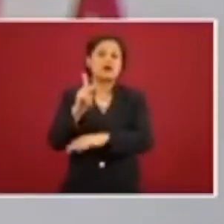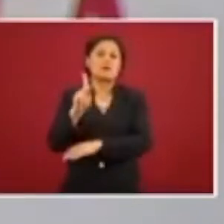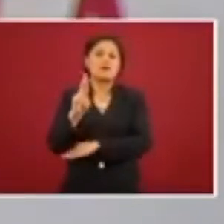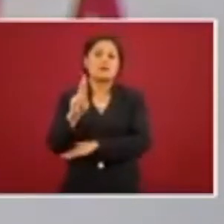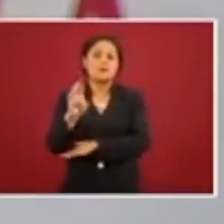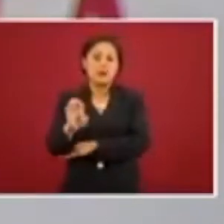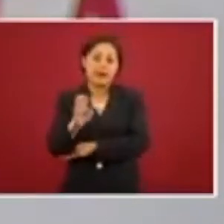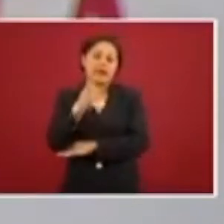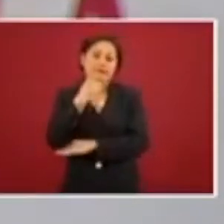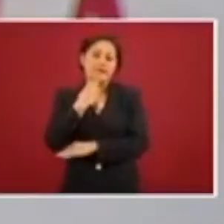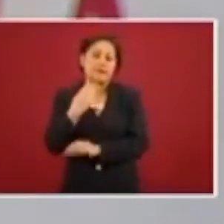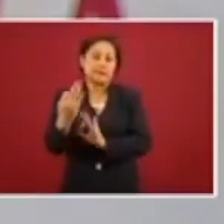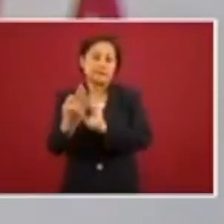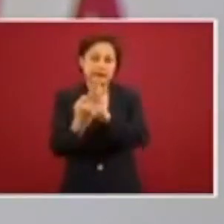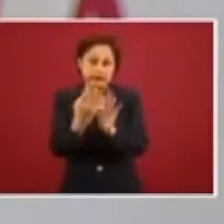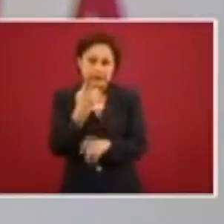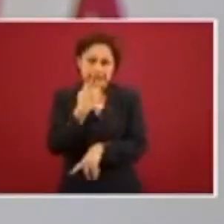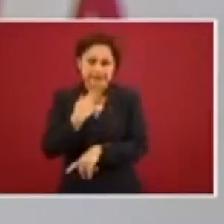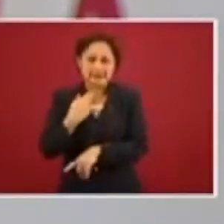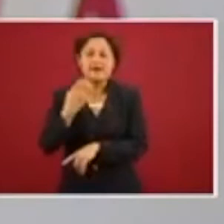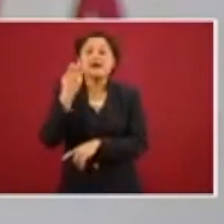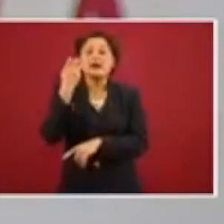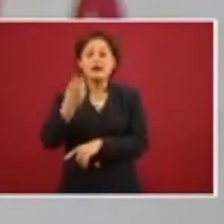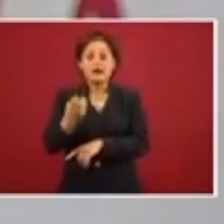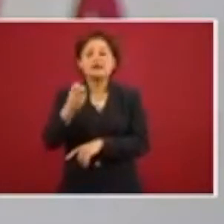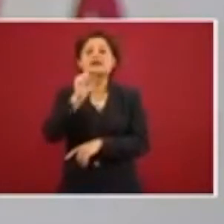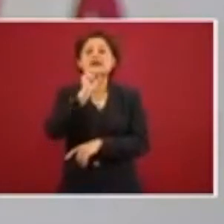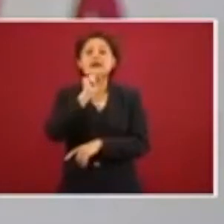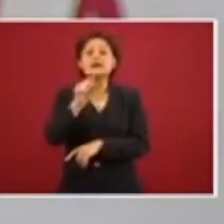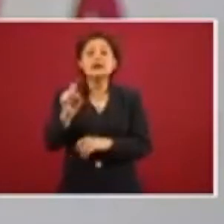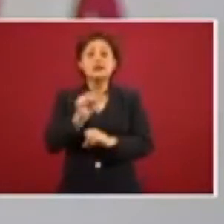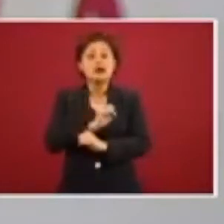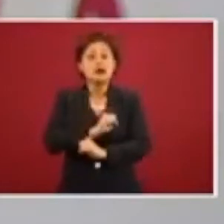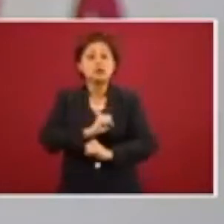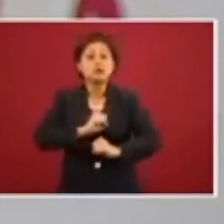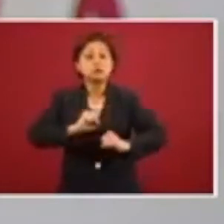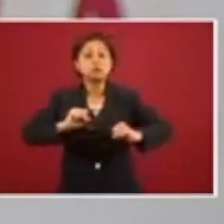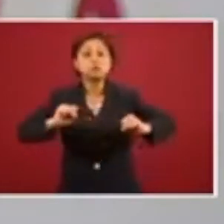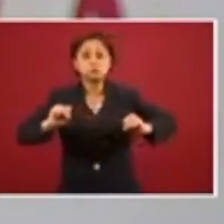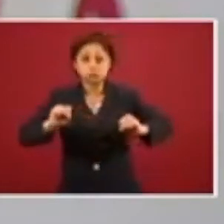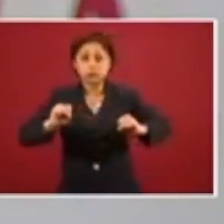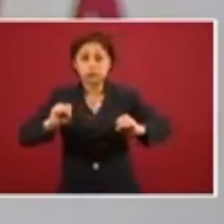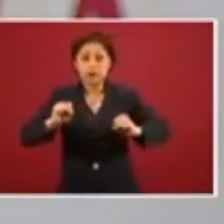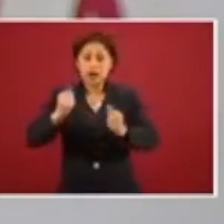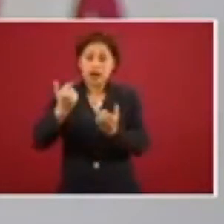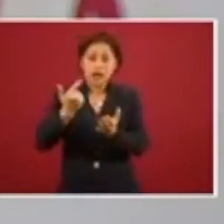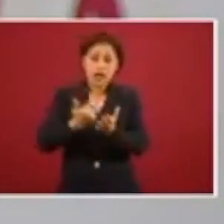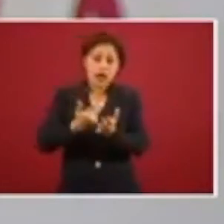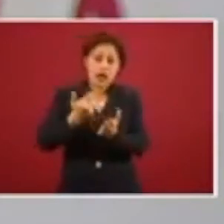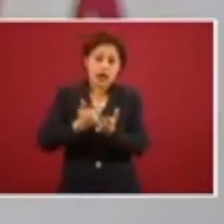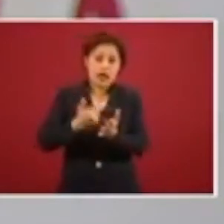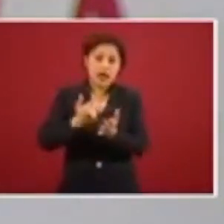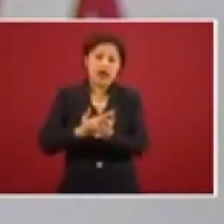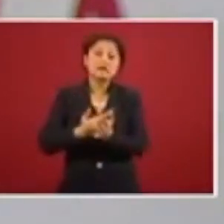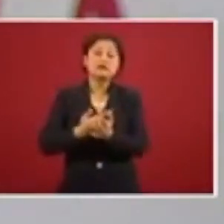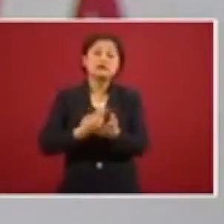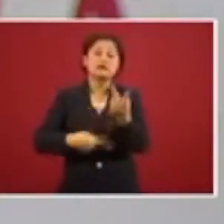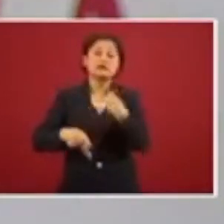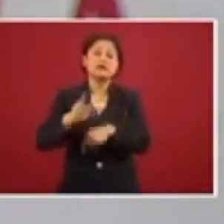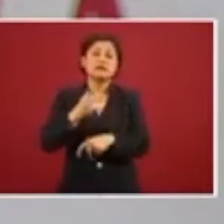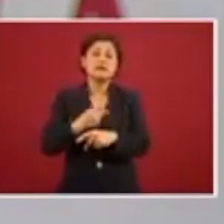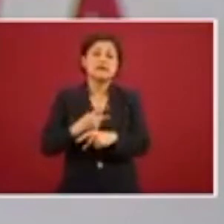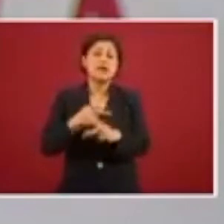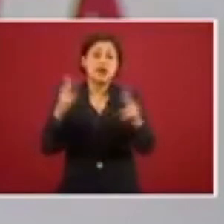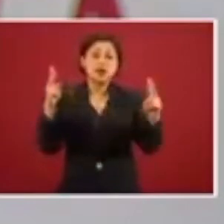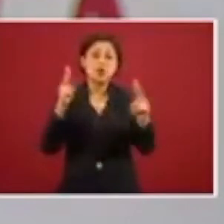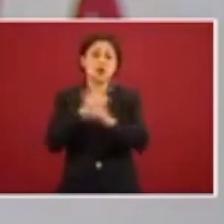y también el volumen corporal disminuye la capacidad respiratoria. Entonces, en un momento